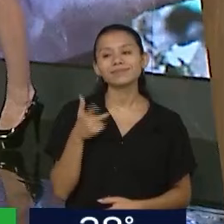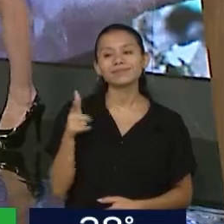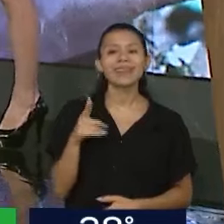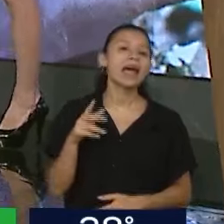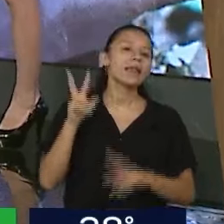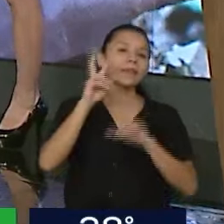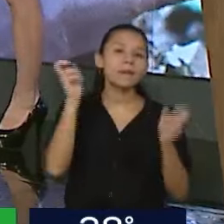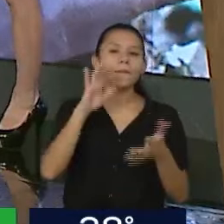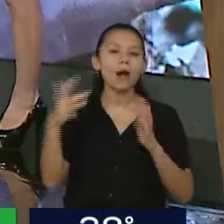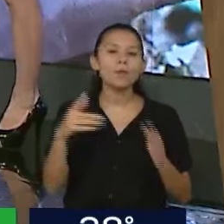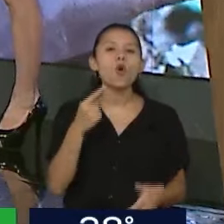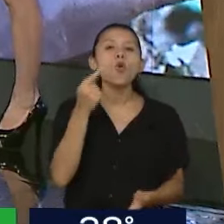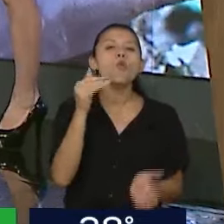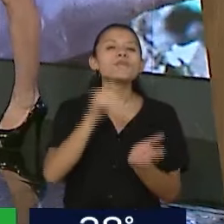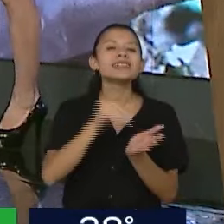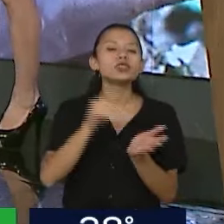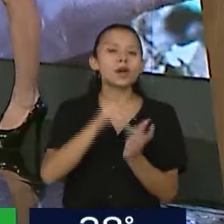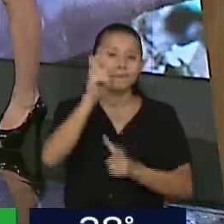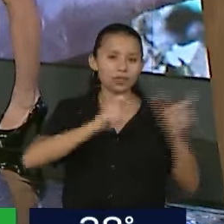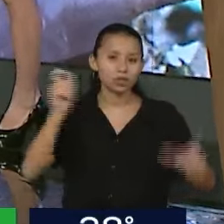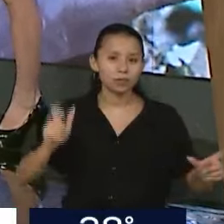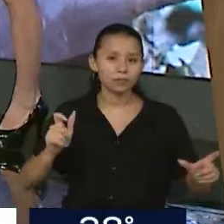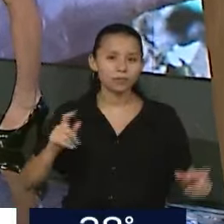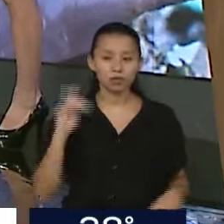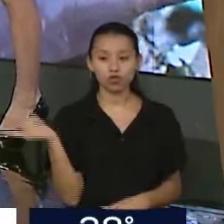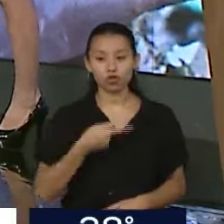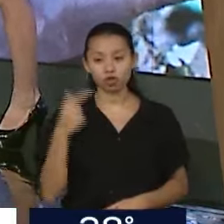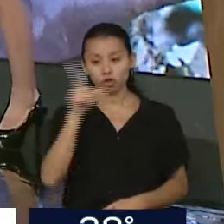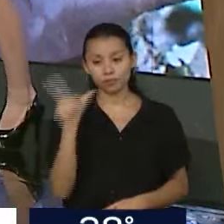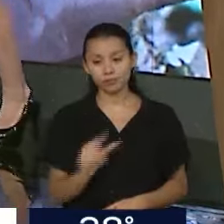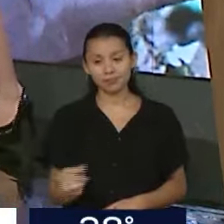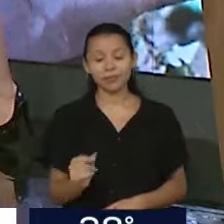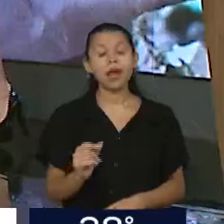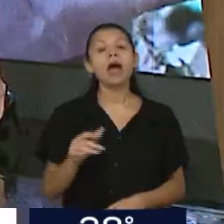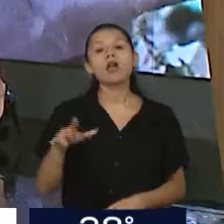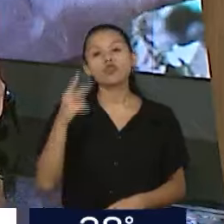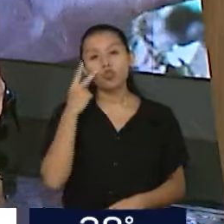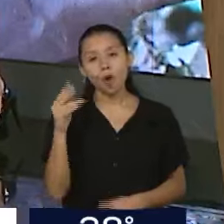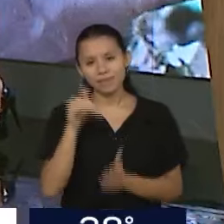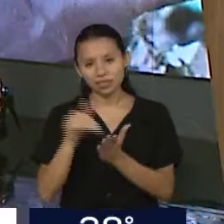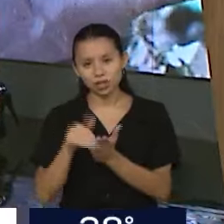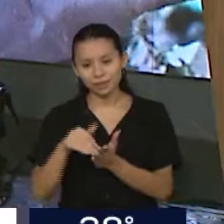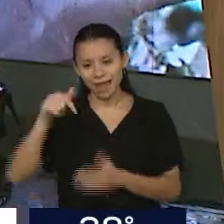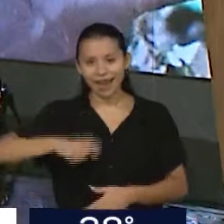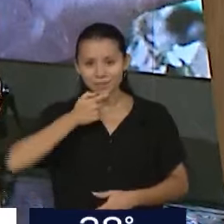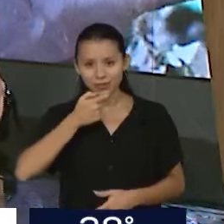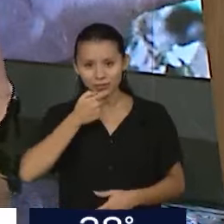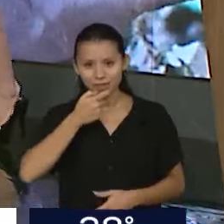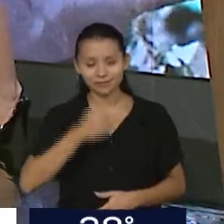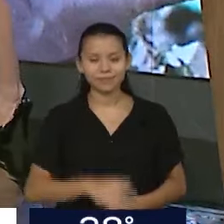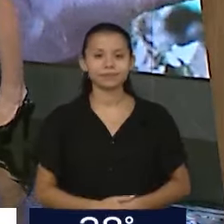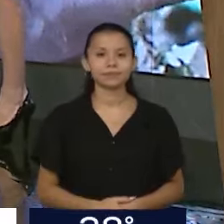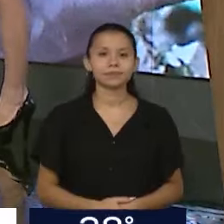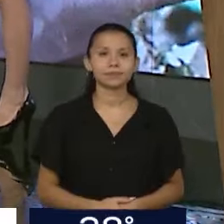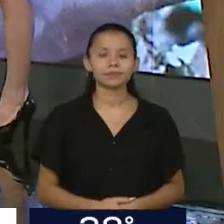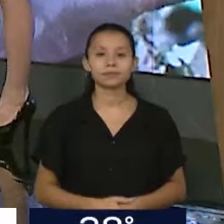1 millón de personas. Somos casi 2 millones, por eso les decimos que es solo Gran Mendoza. 47% está bajo